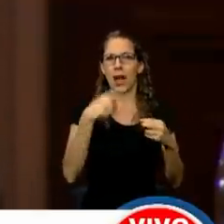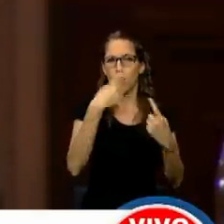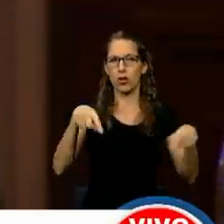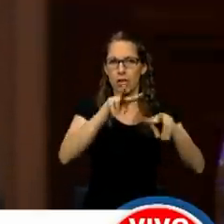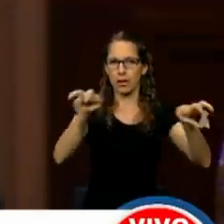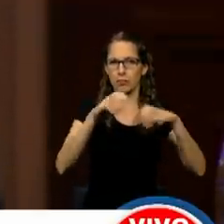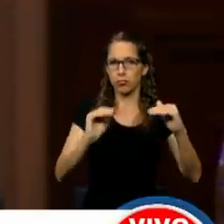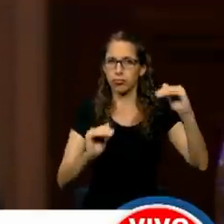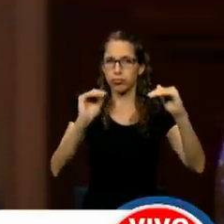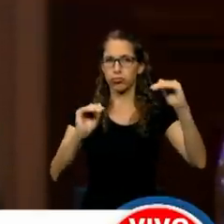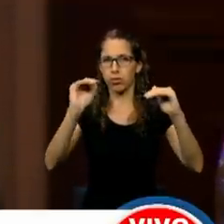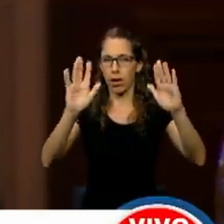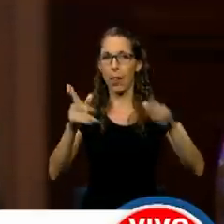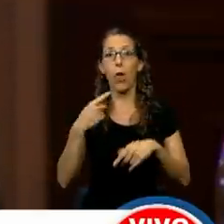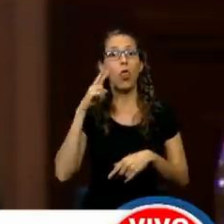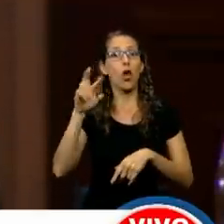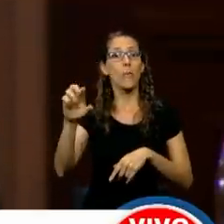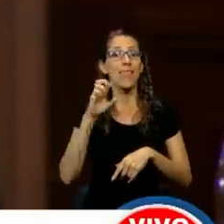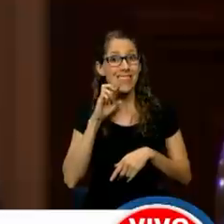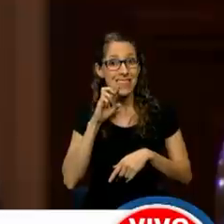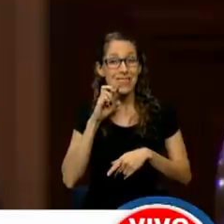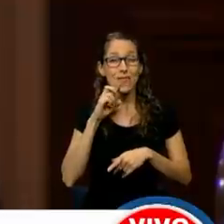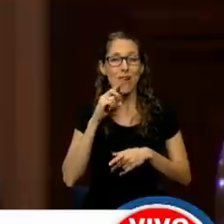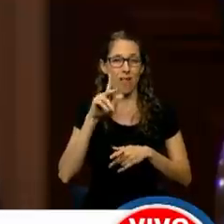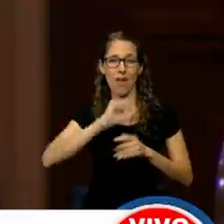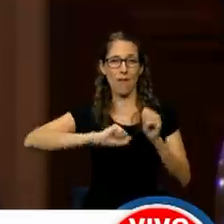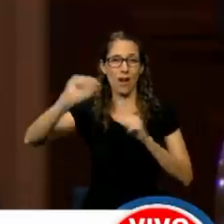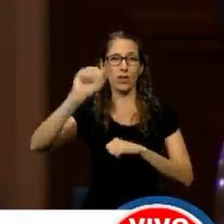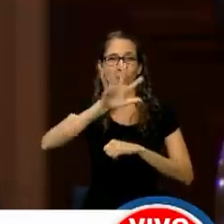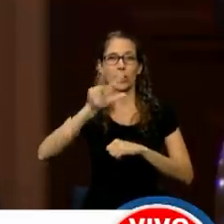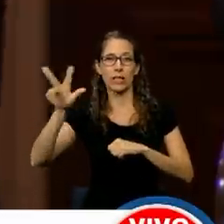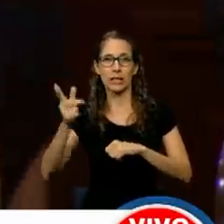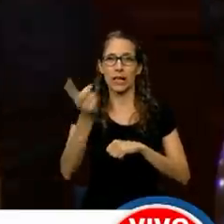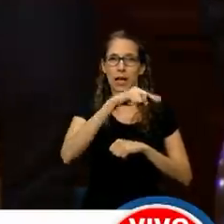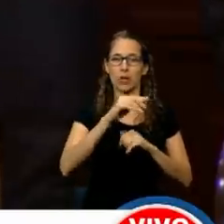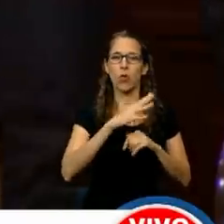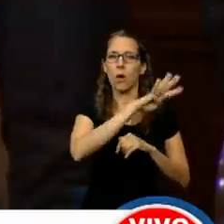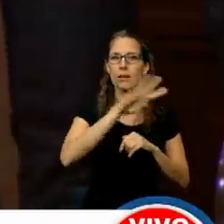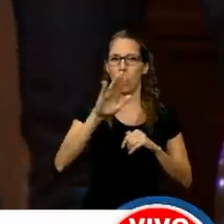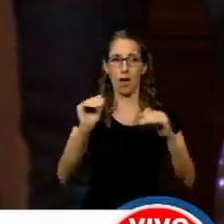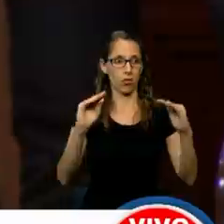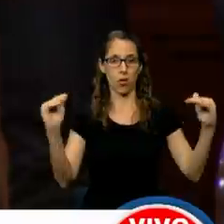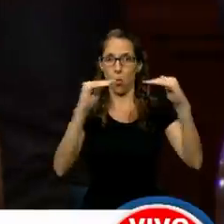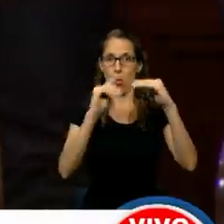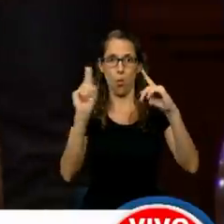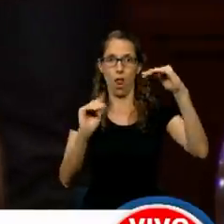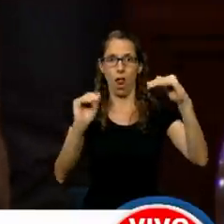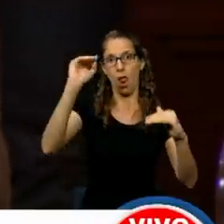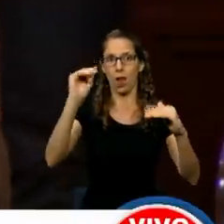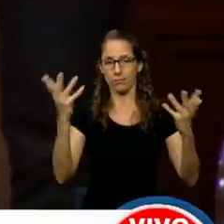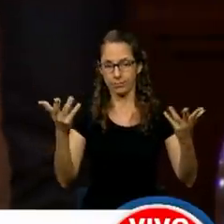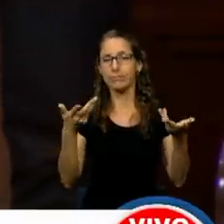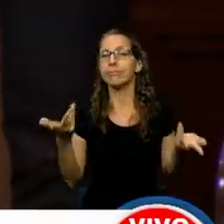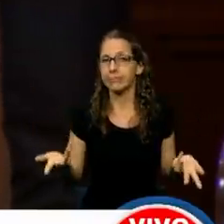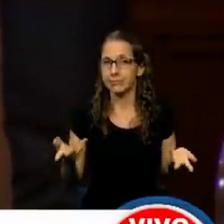mientras que en el 2019 con una inflación de 53 puntos el rite se movió 44 puntos esa es la diferencia de lo que